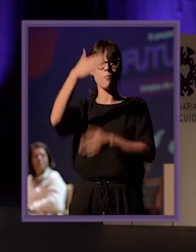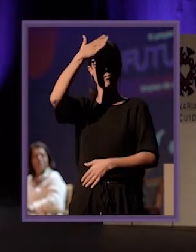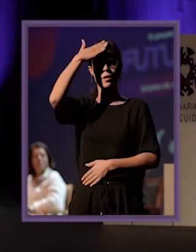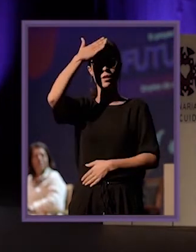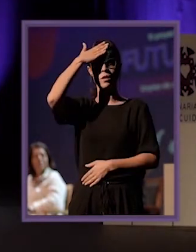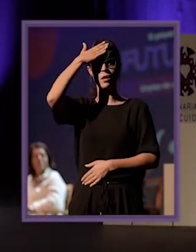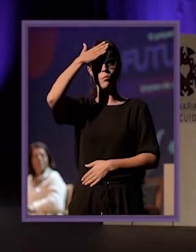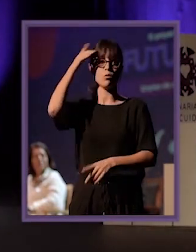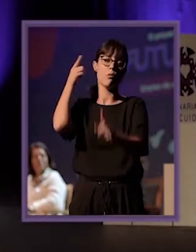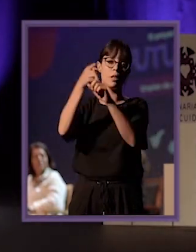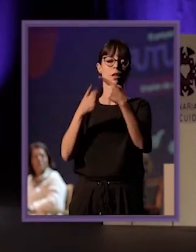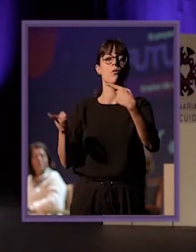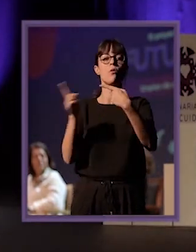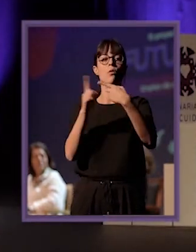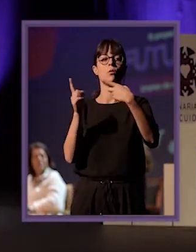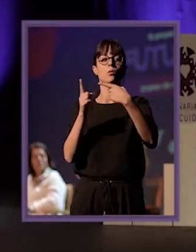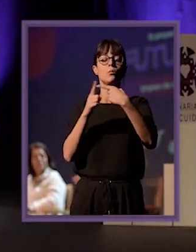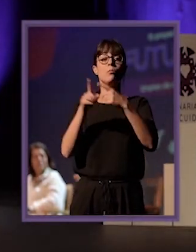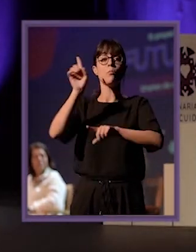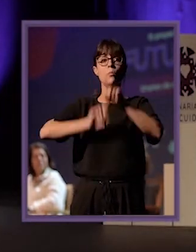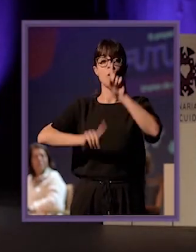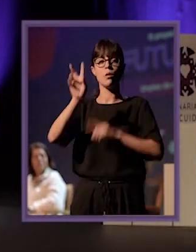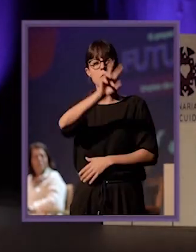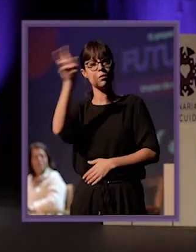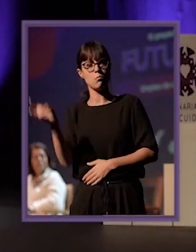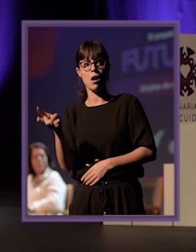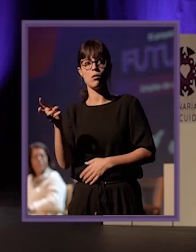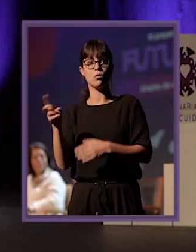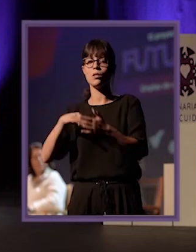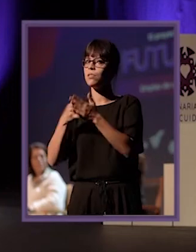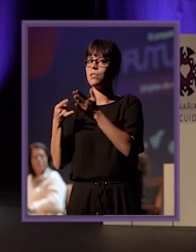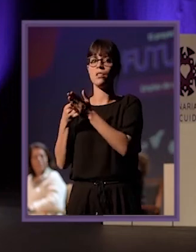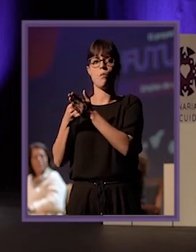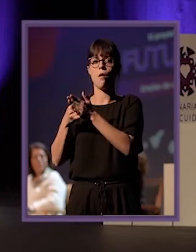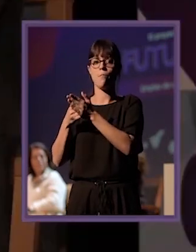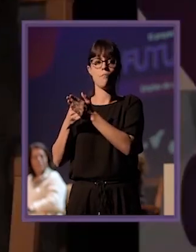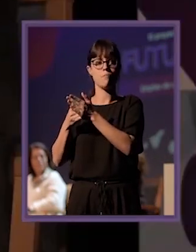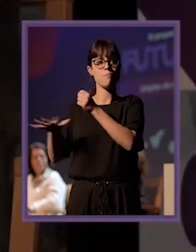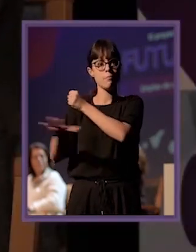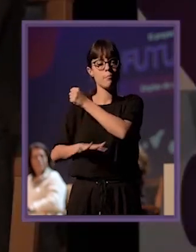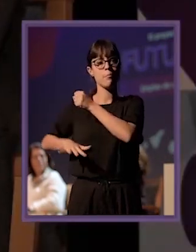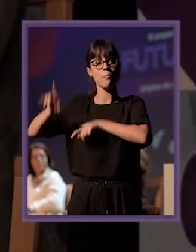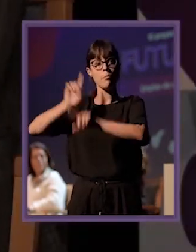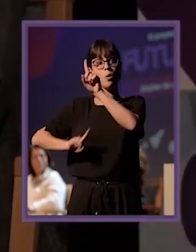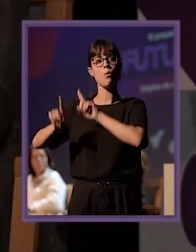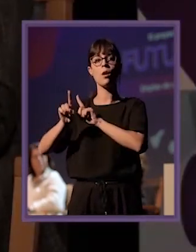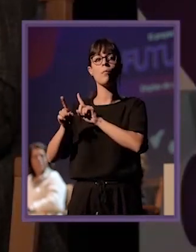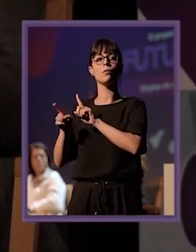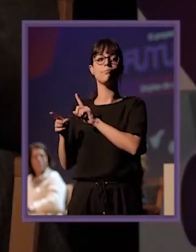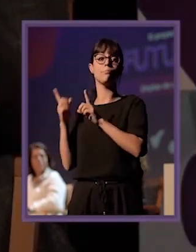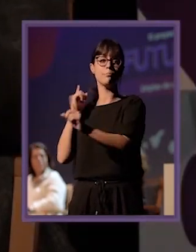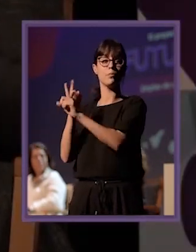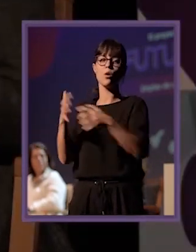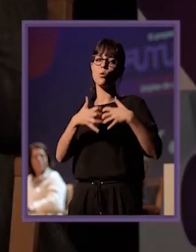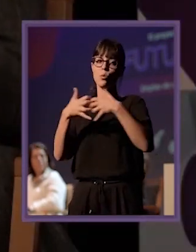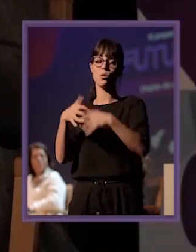son luchar contra una serie de problemáticas estructurales que hemos visto en Canarias. Como decía la consejera, la economía de Canarias,